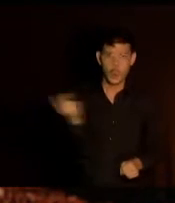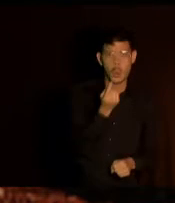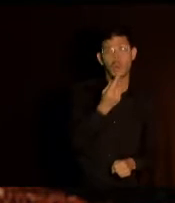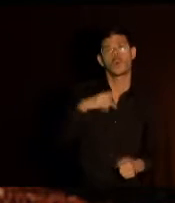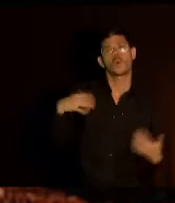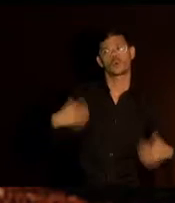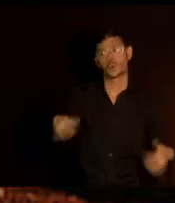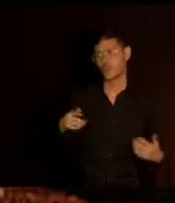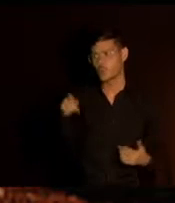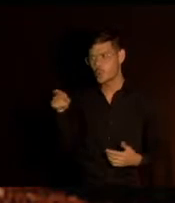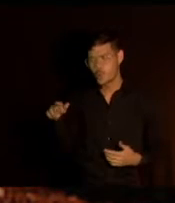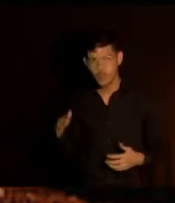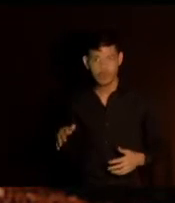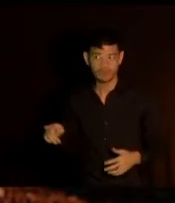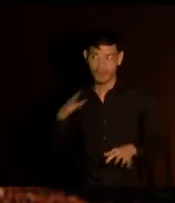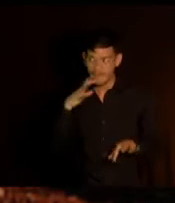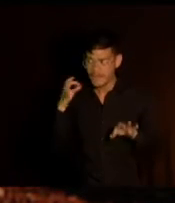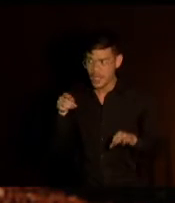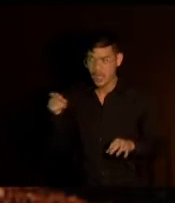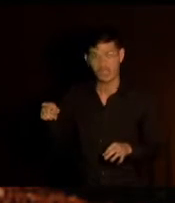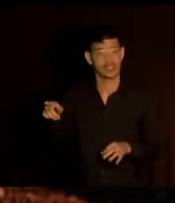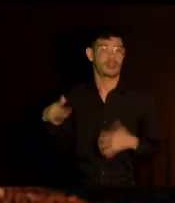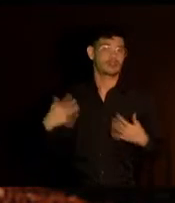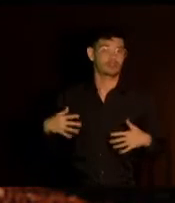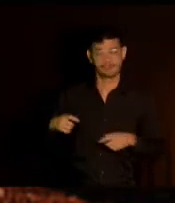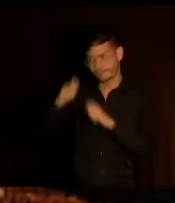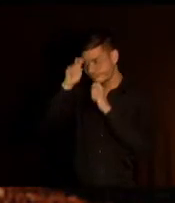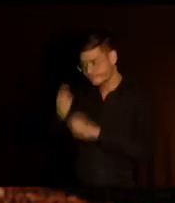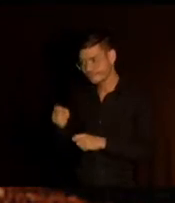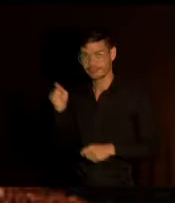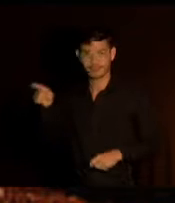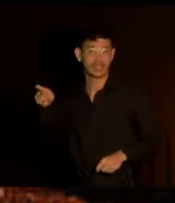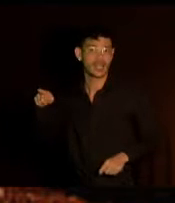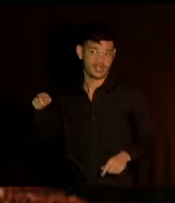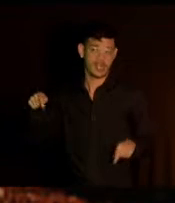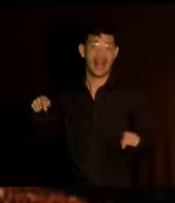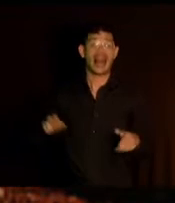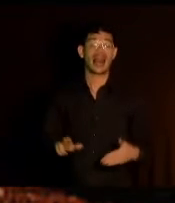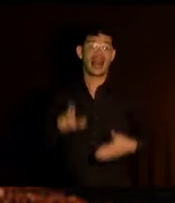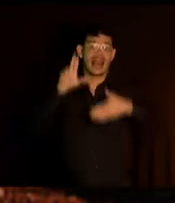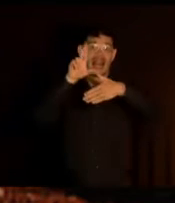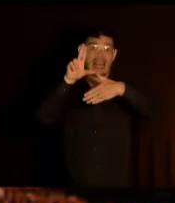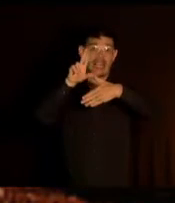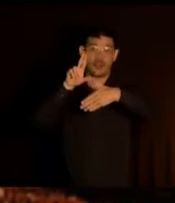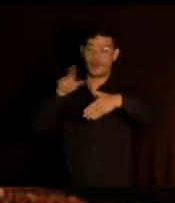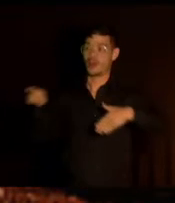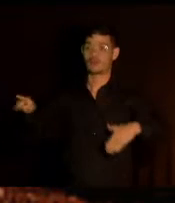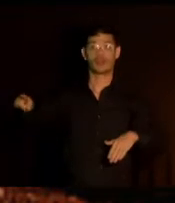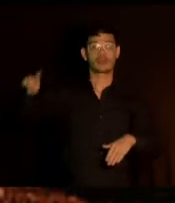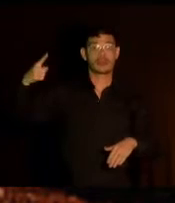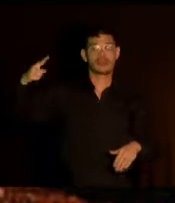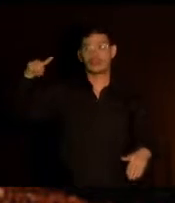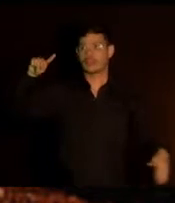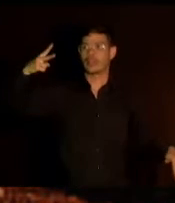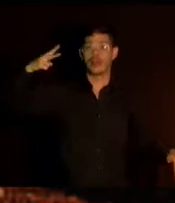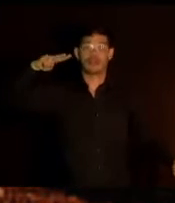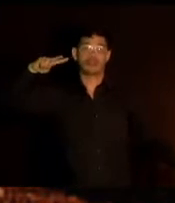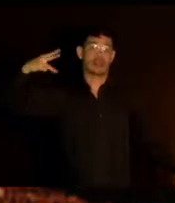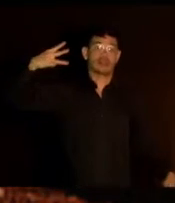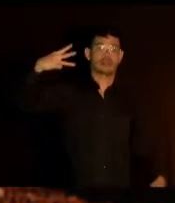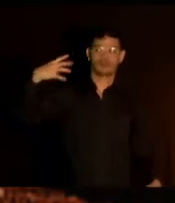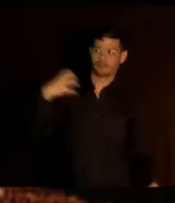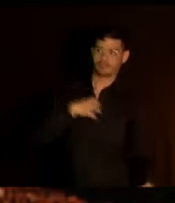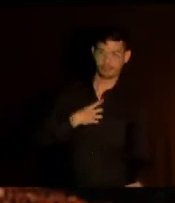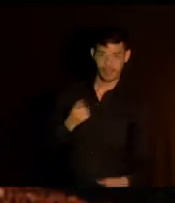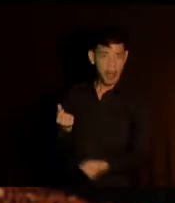deuda porque son terceros a nivel América y no es que tenga mucho apoyo, porque no tenemos, como lo dice David, un